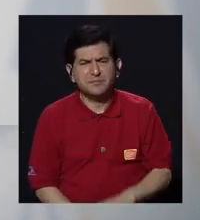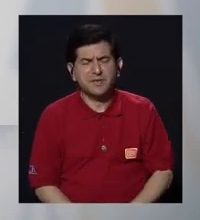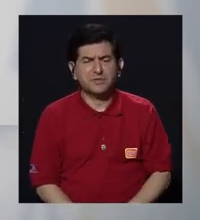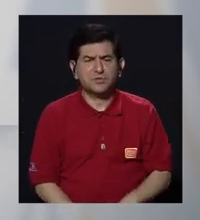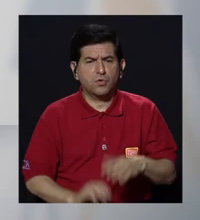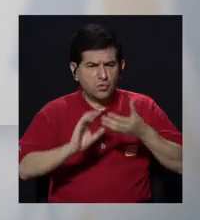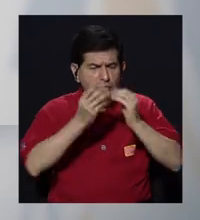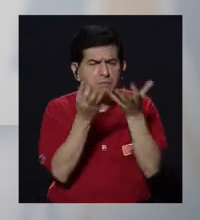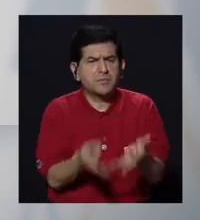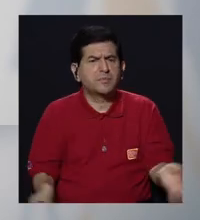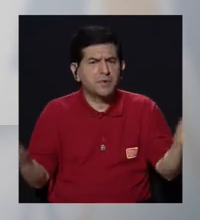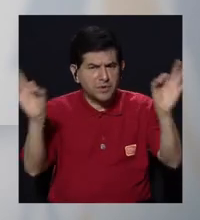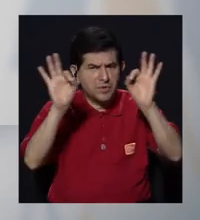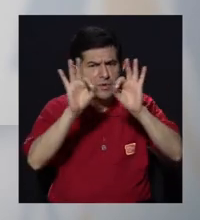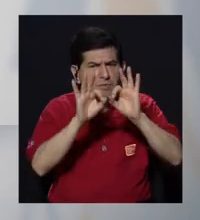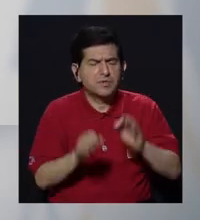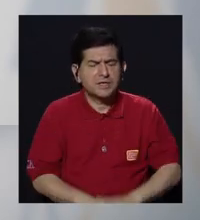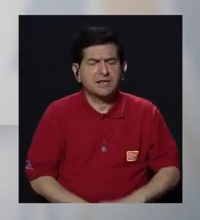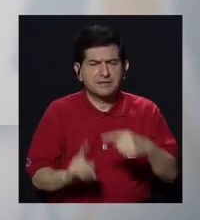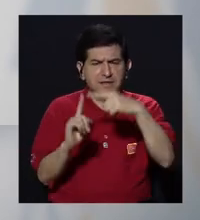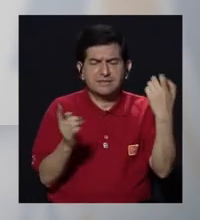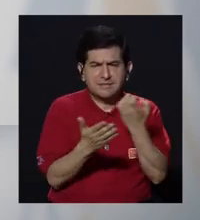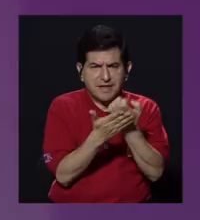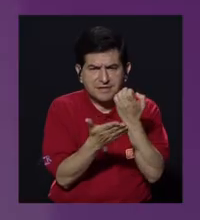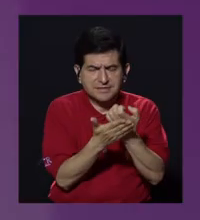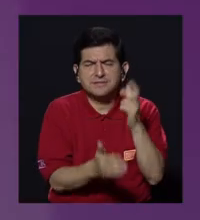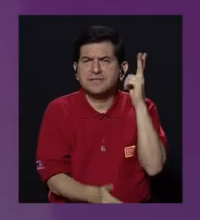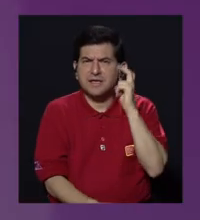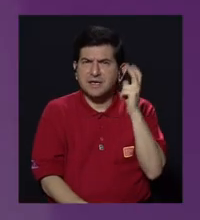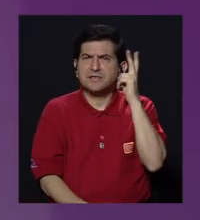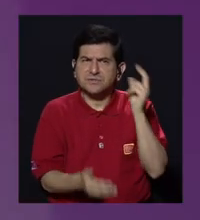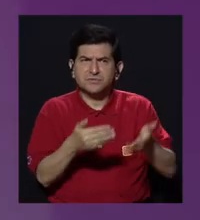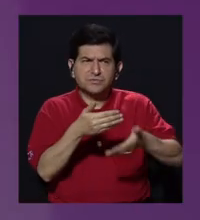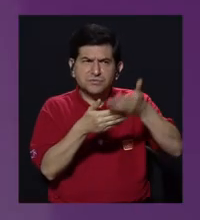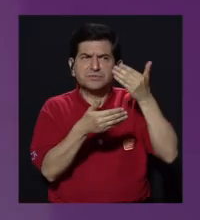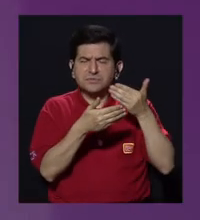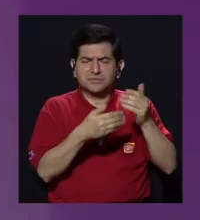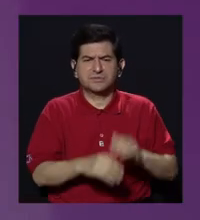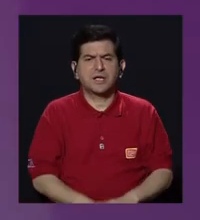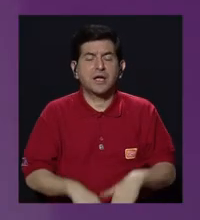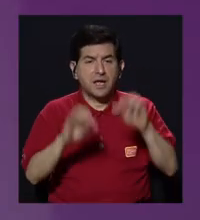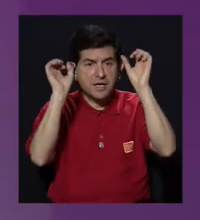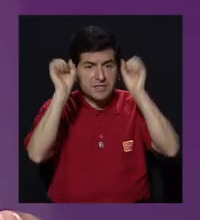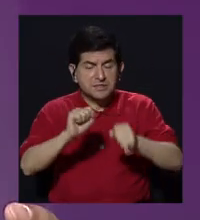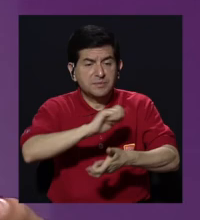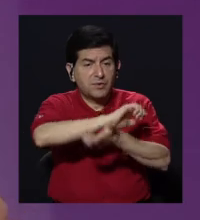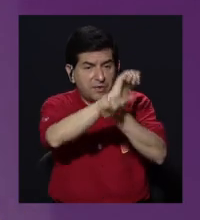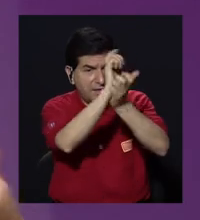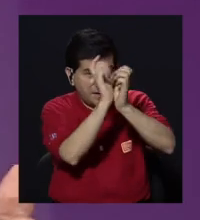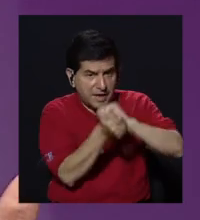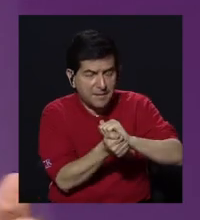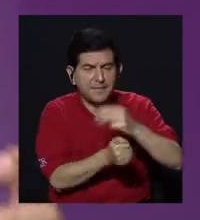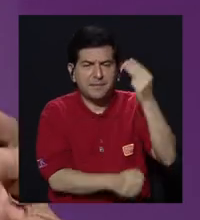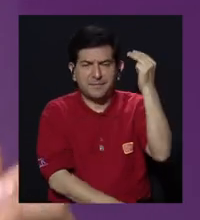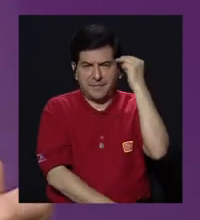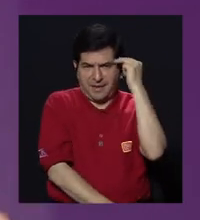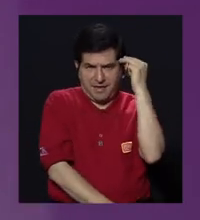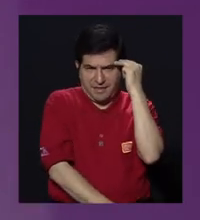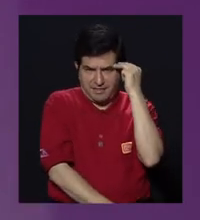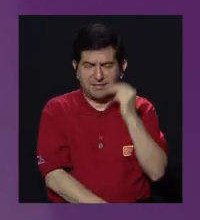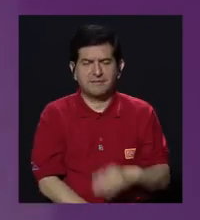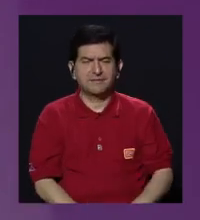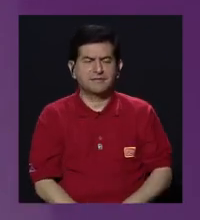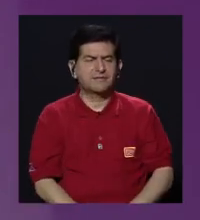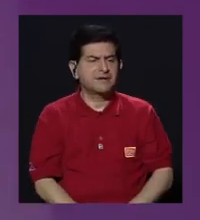un dato que es valioso en torno a esto en economía, que lo escuchaba recientemente, que inclusive si pudiésemos cambiar la